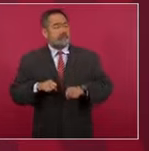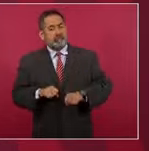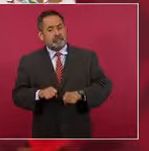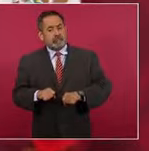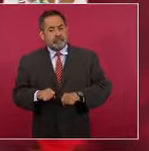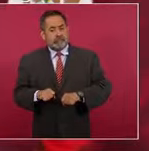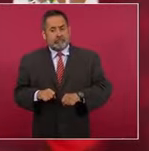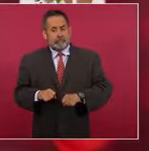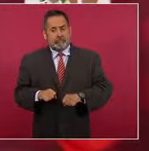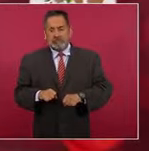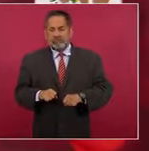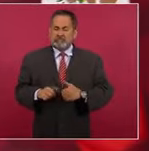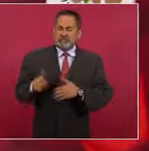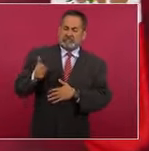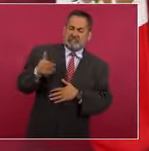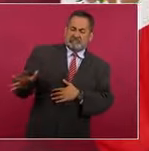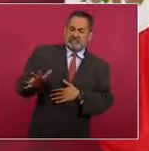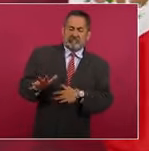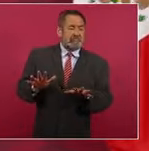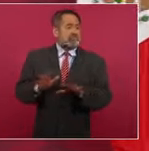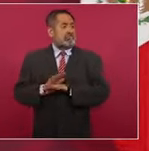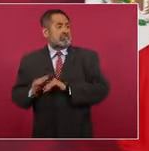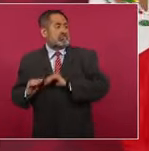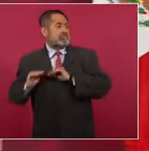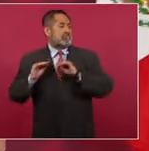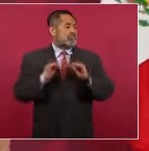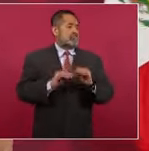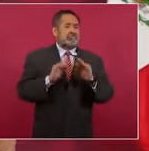a vivir en mansiones